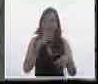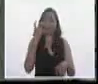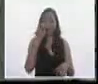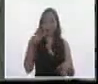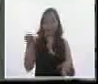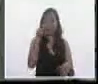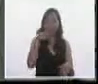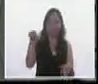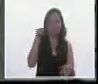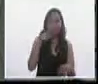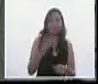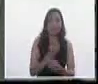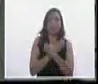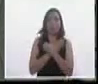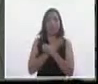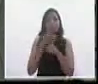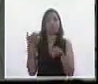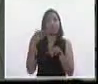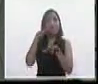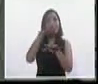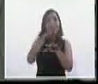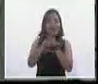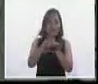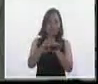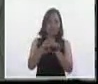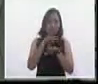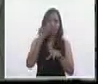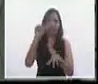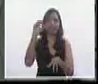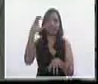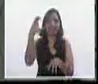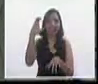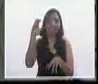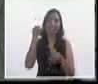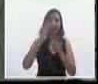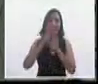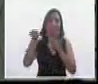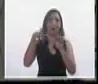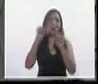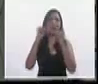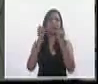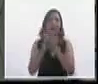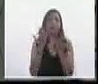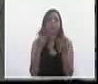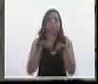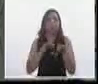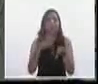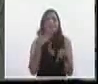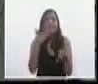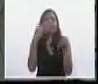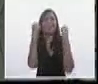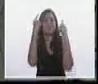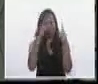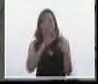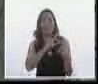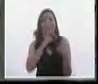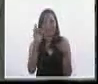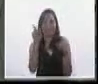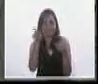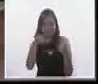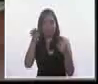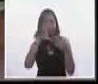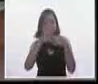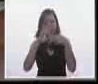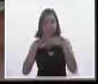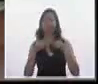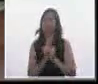ustedes educación incluyente hace ha un trabajo admirable impresionante nos puedes compartir lo lo que están haciendo